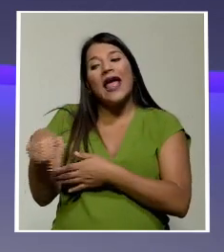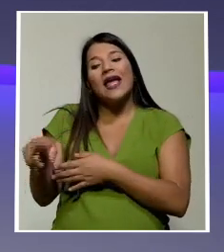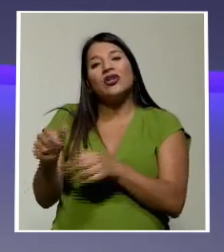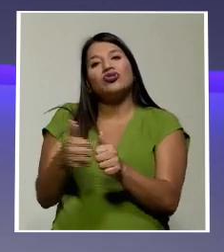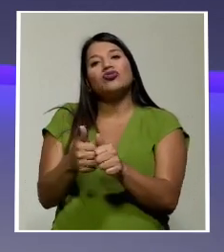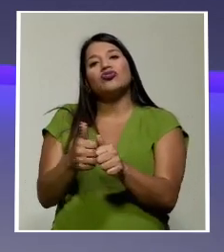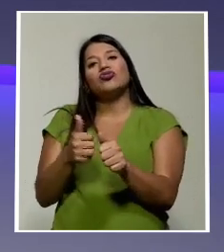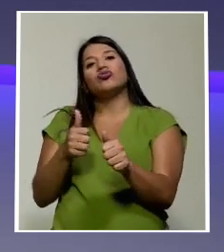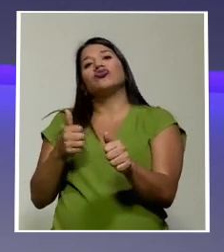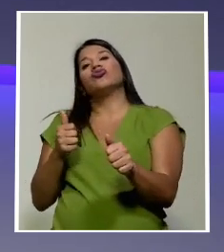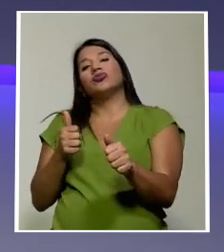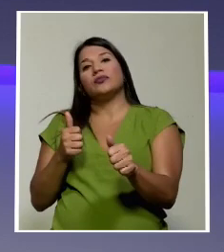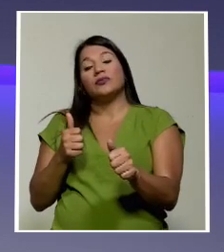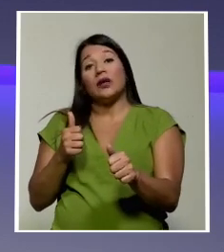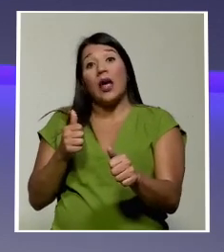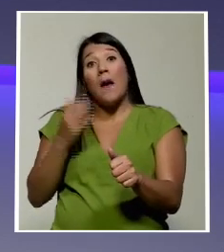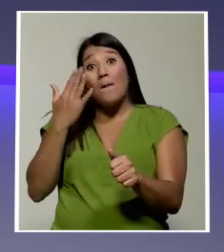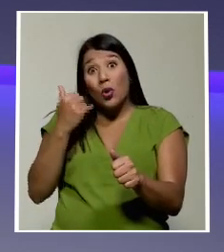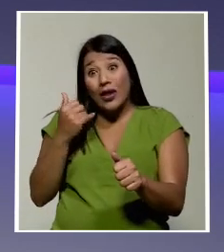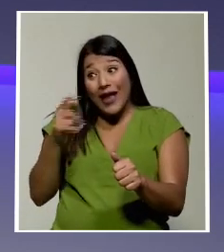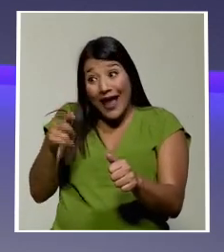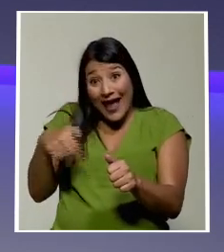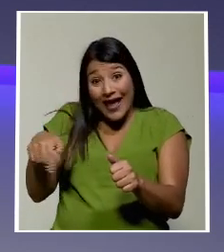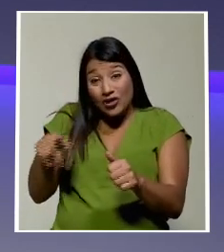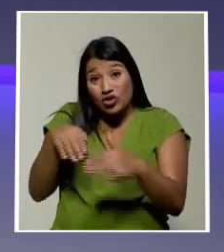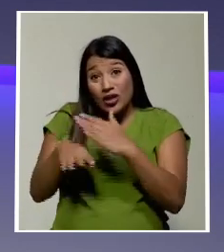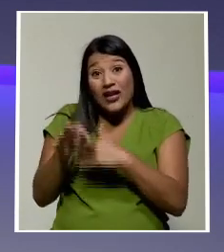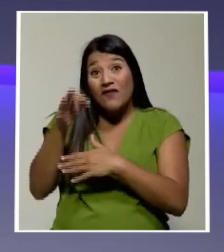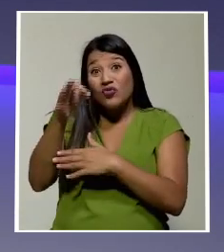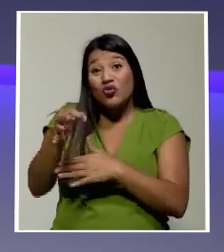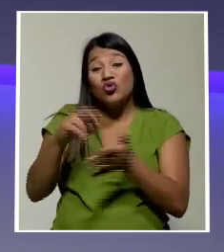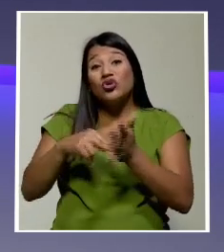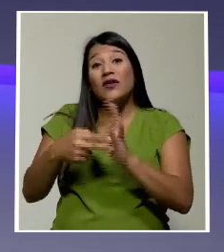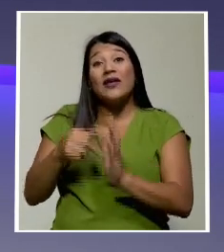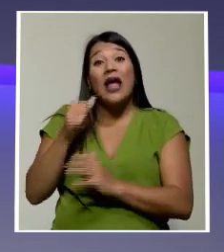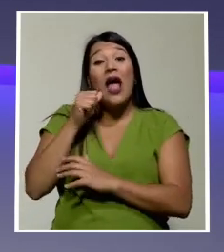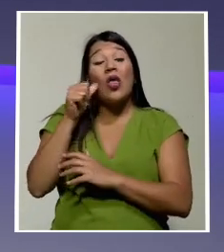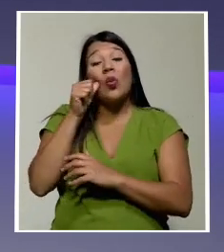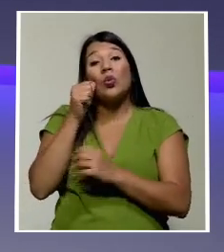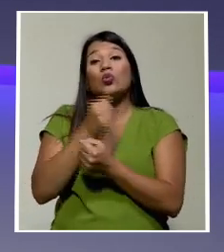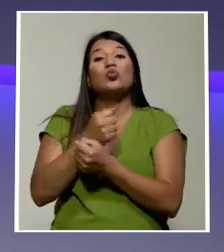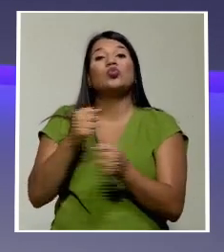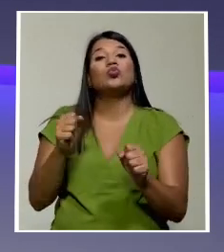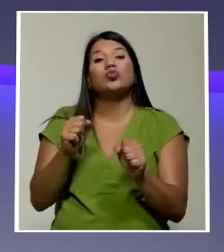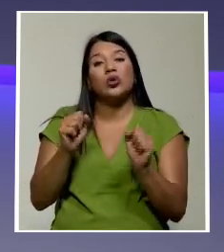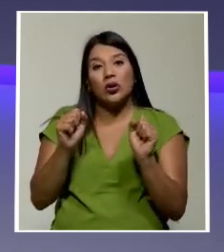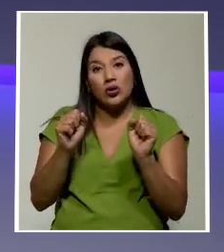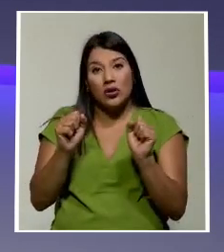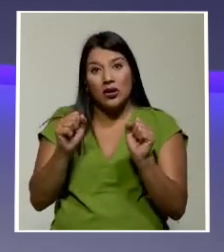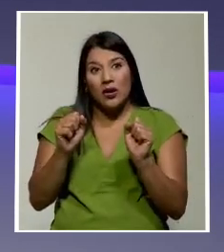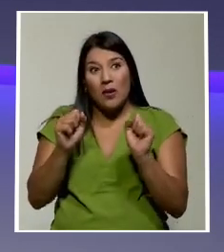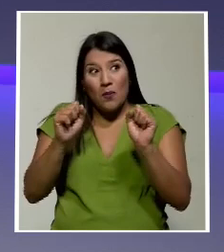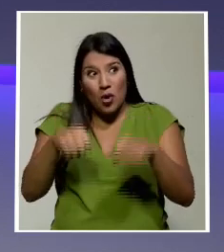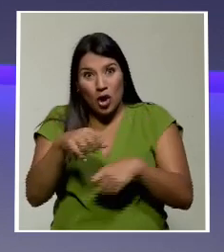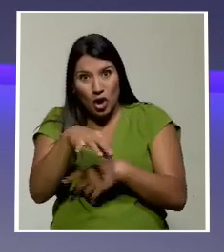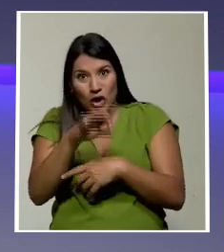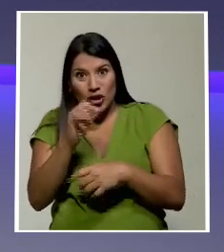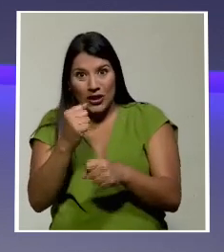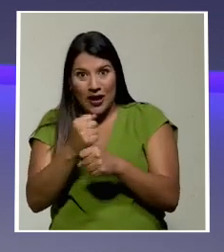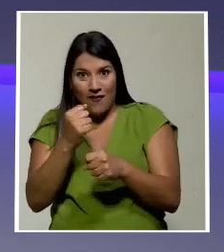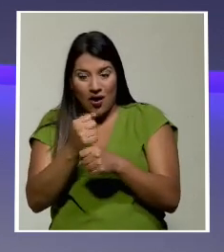y que eso transforme a estos niños de hoy en adultos imposibles de asimilar por el mercado laboral de